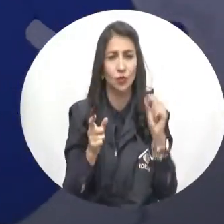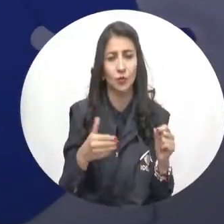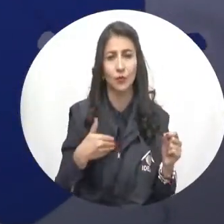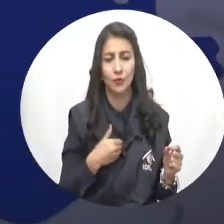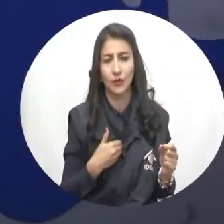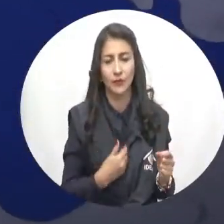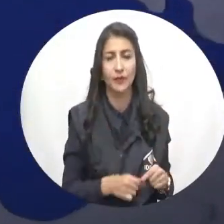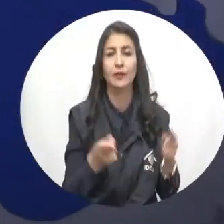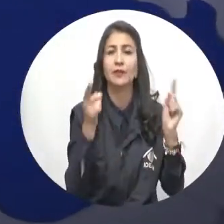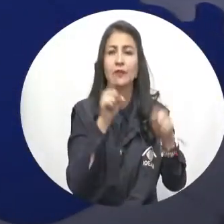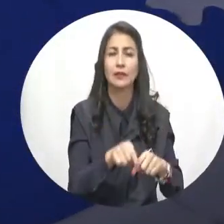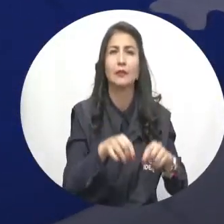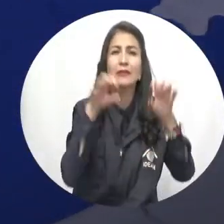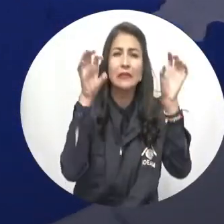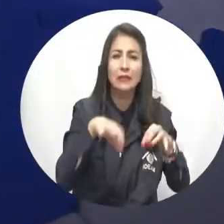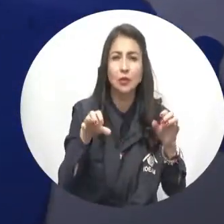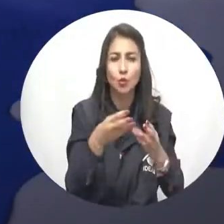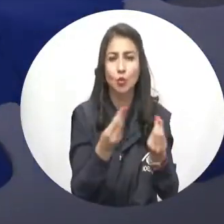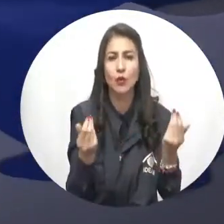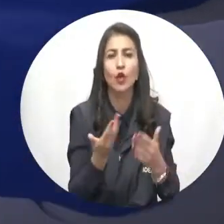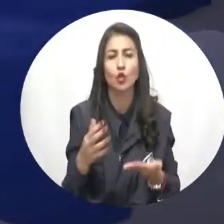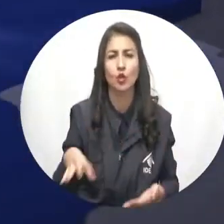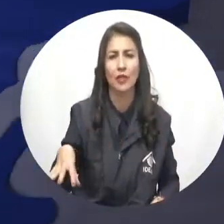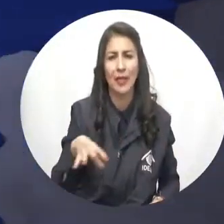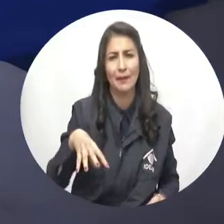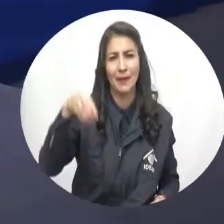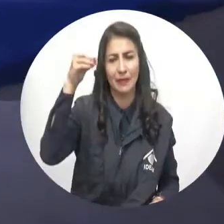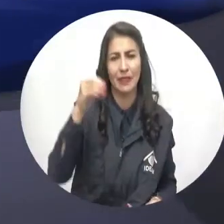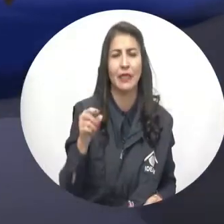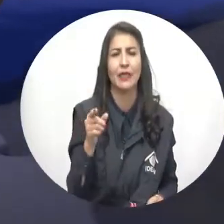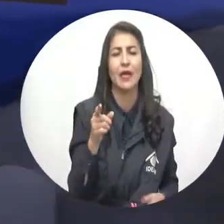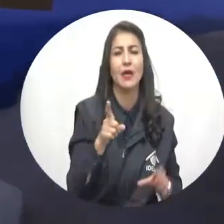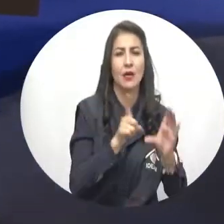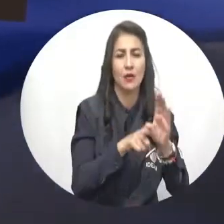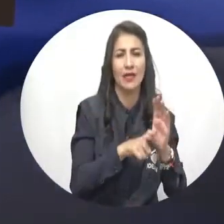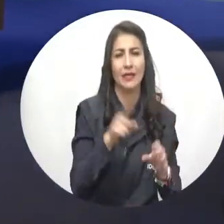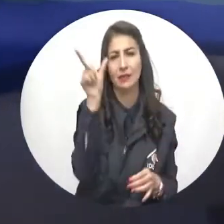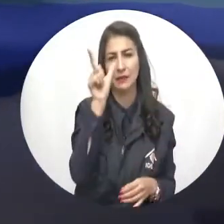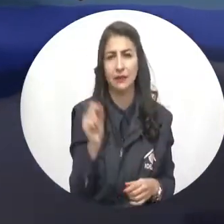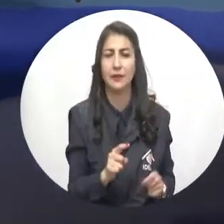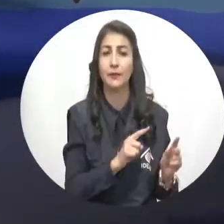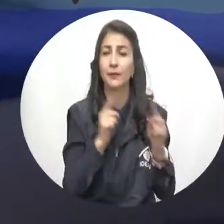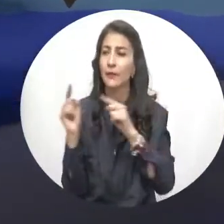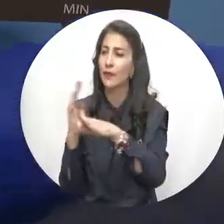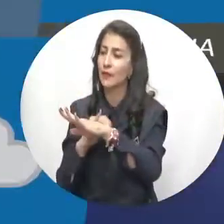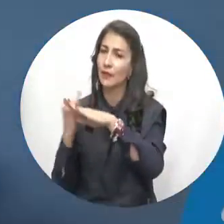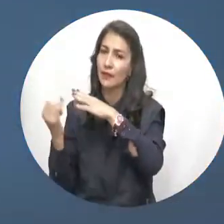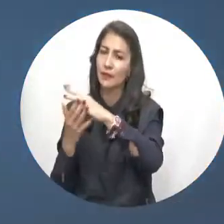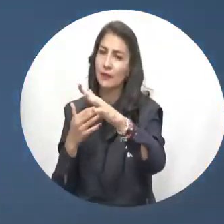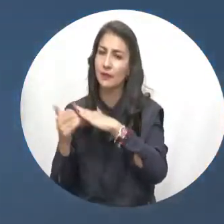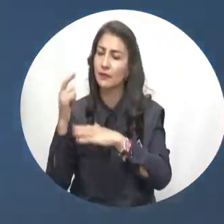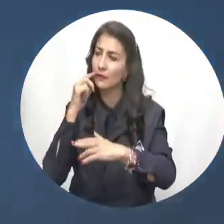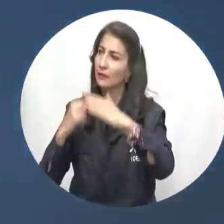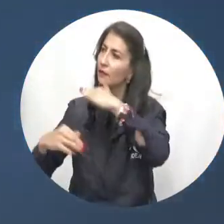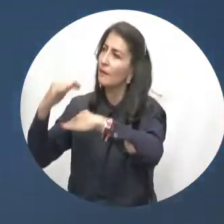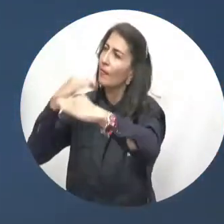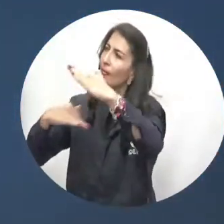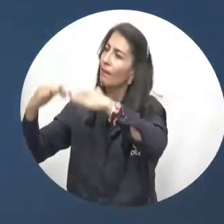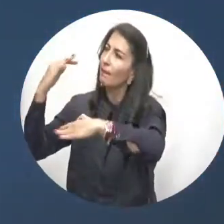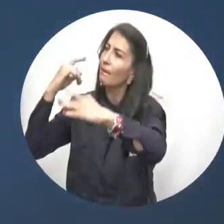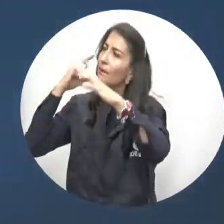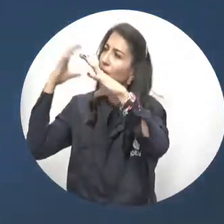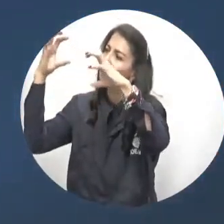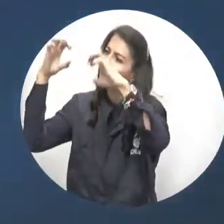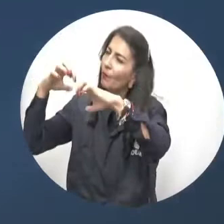Sucre y Bolívar. También se esperan lluvias suaves en Magdalena, Guajira y Cesar. El archipiélago de San Andrés y